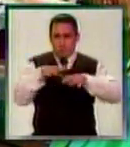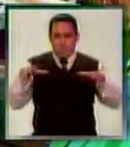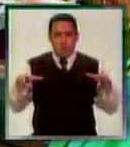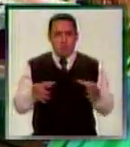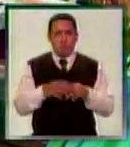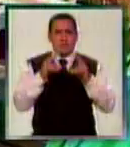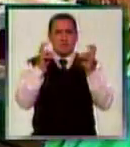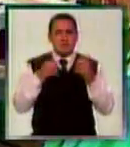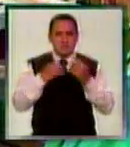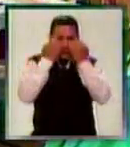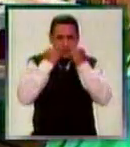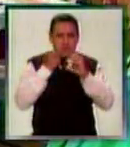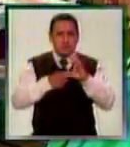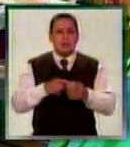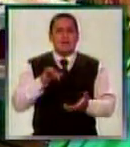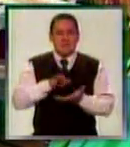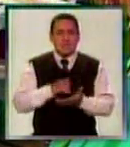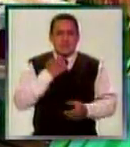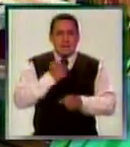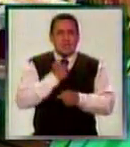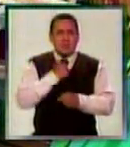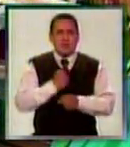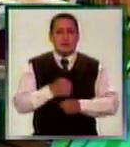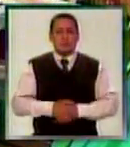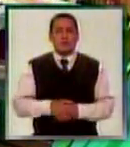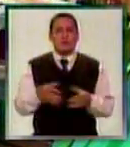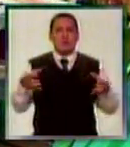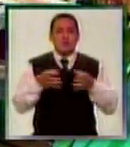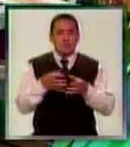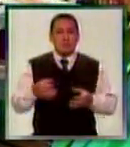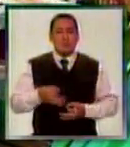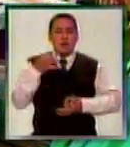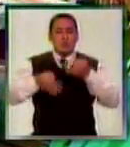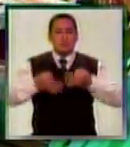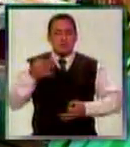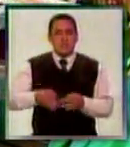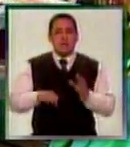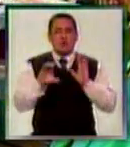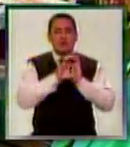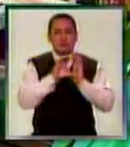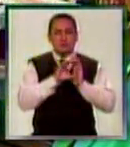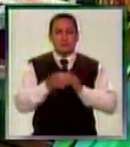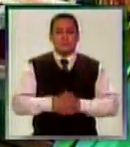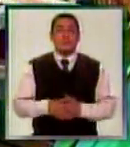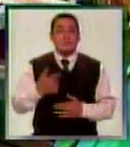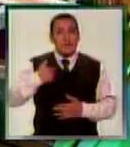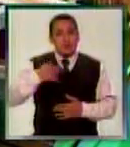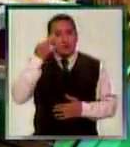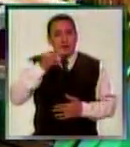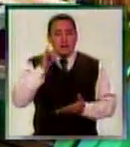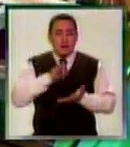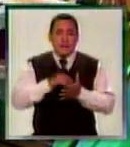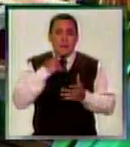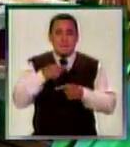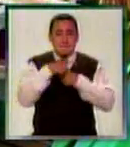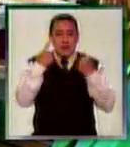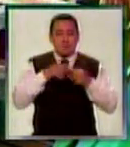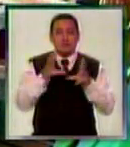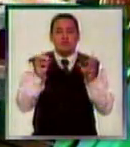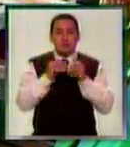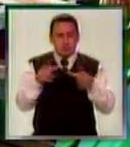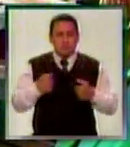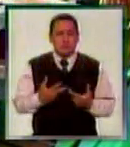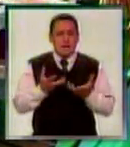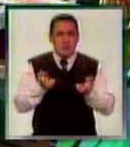terrorismo, que se están trabajando en las comisiones de justicia y de constitución. Entonces, creo que el mes de marzo nosotros